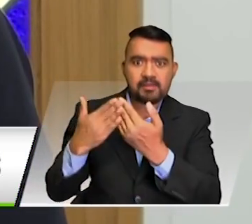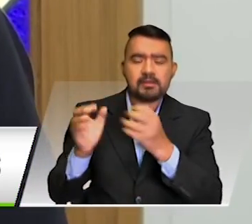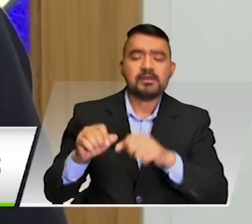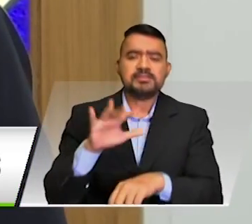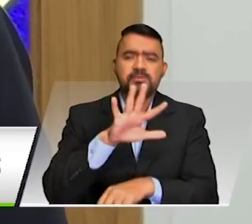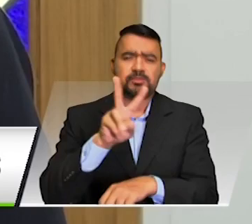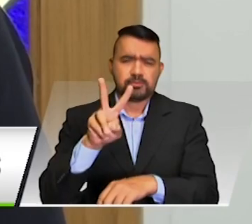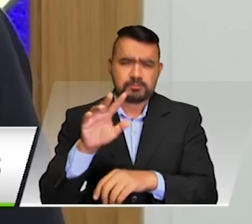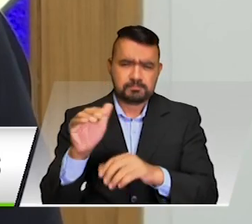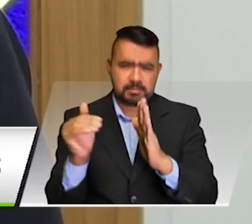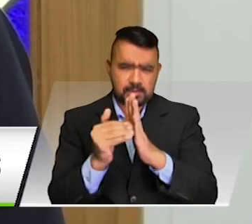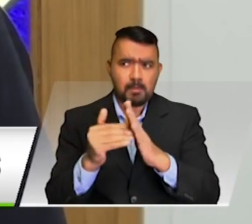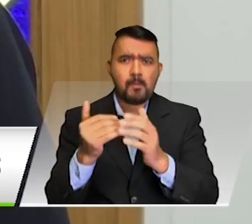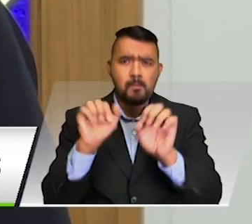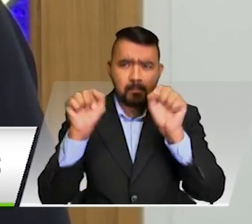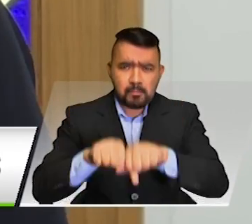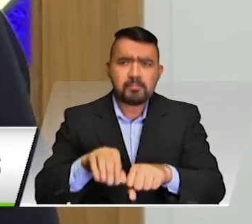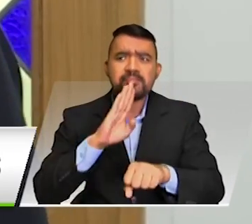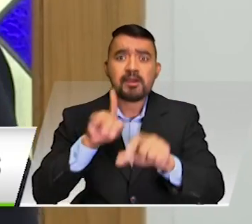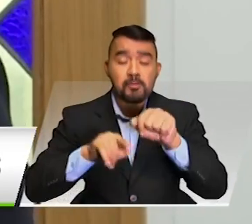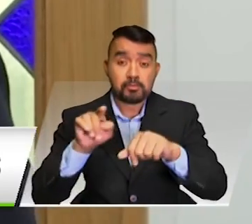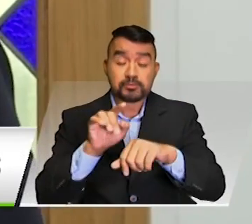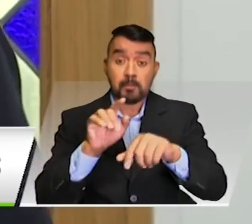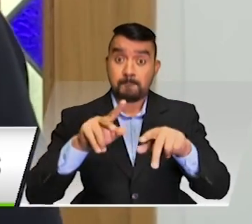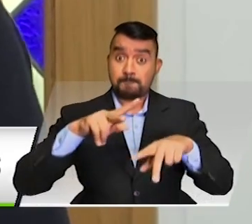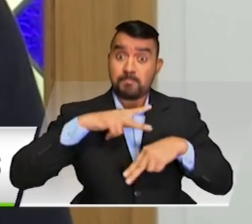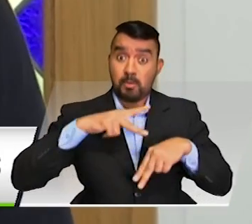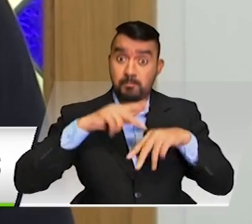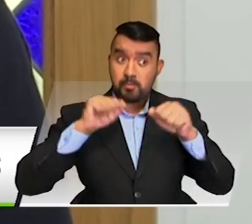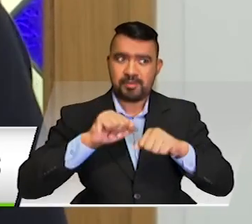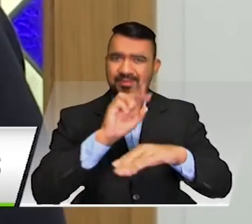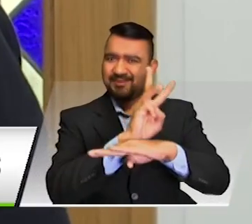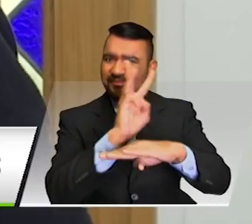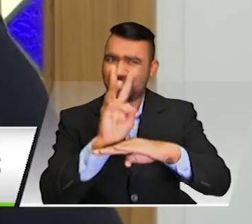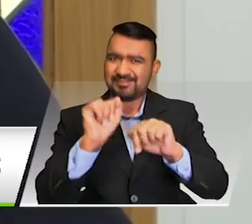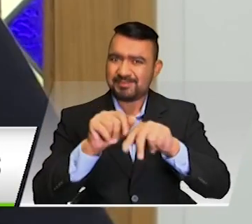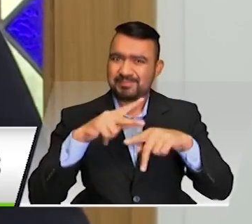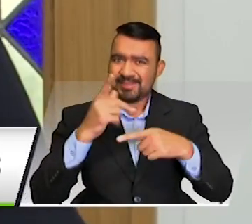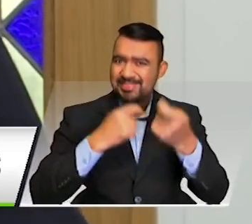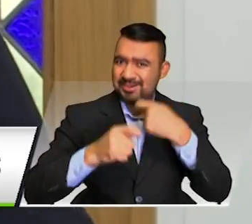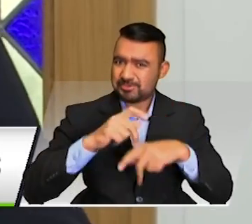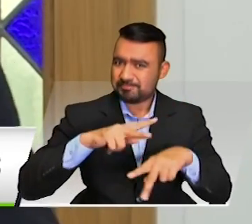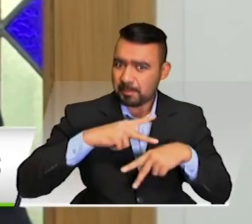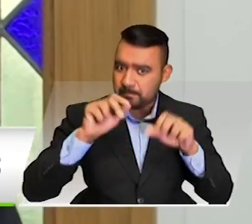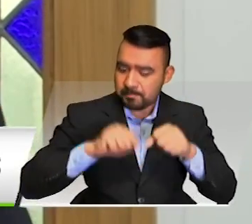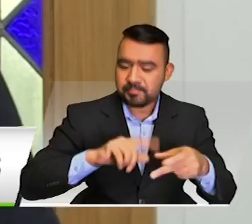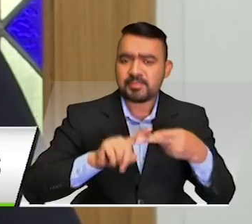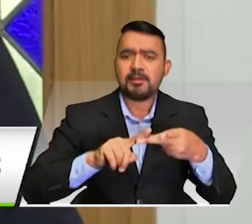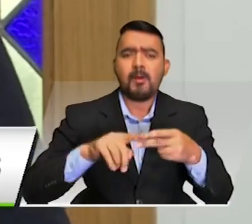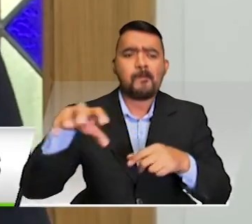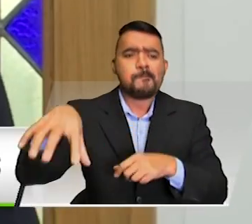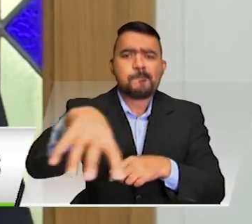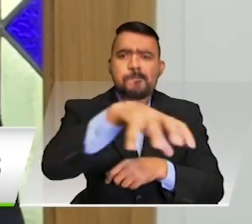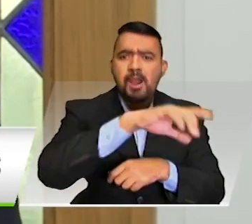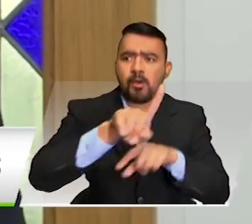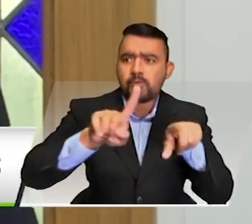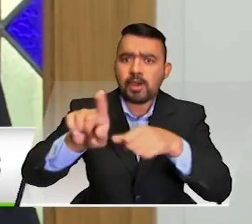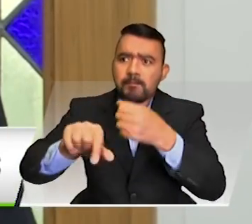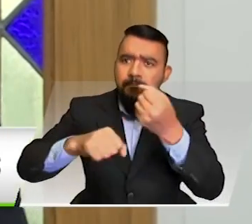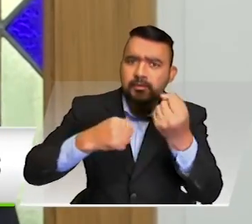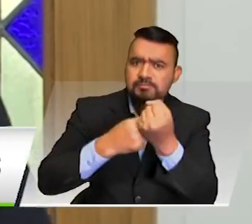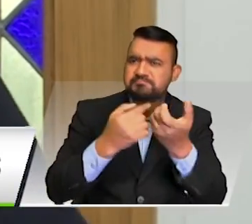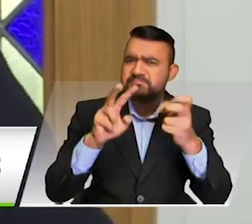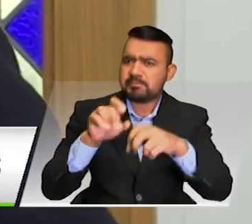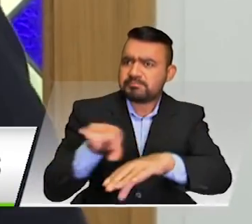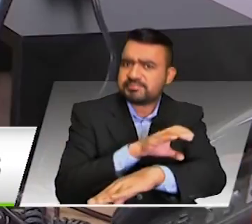emprendedores beneficia más de 150.000 establecimientos de comercio apoyándolos en la profesión digital para que sus negocios nunca se